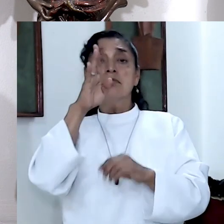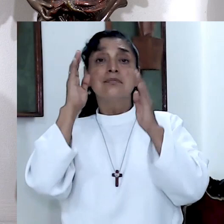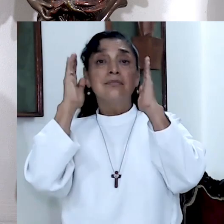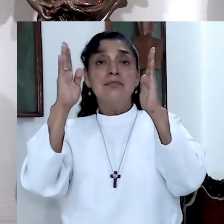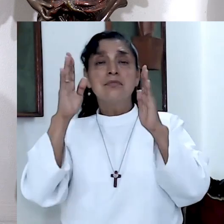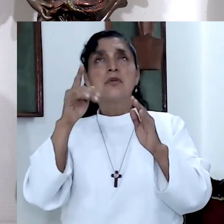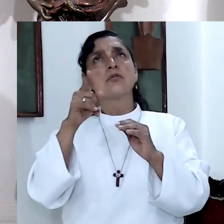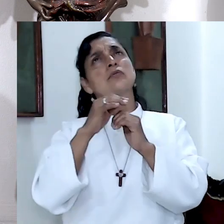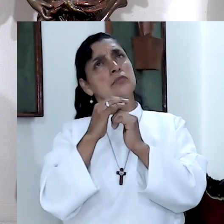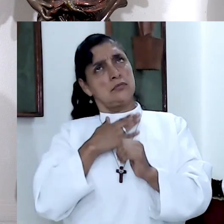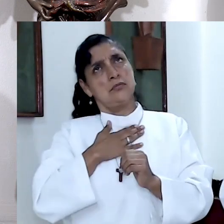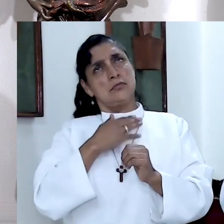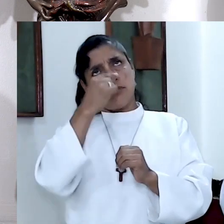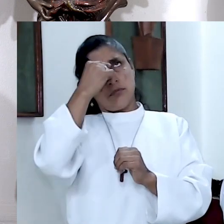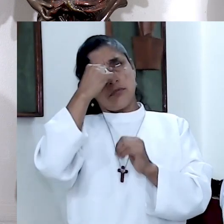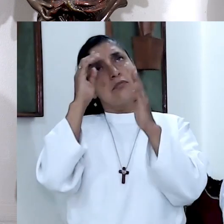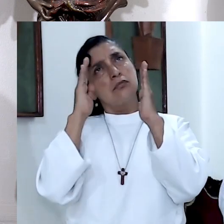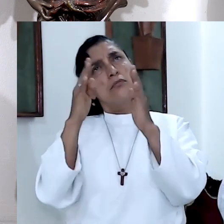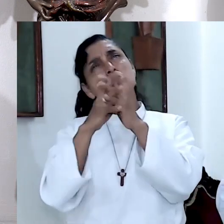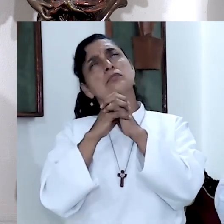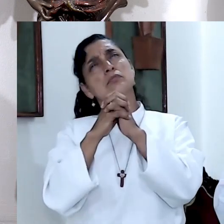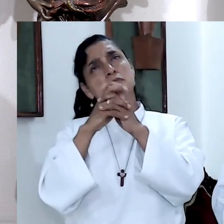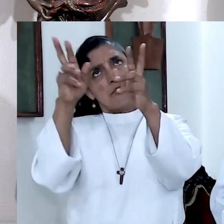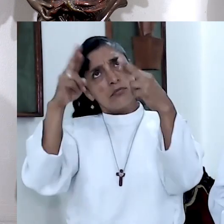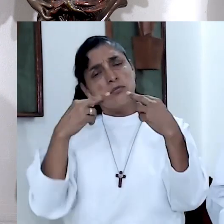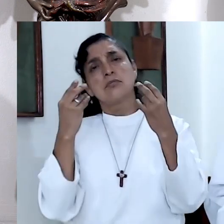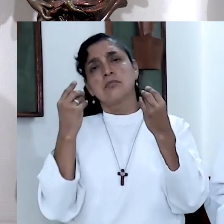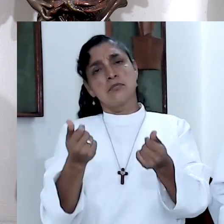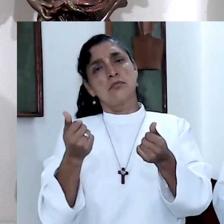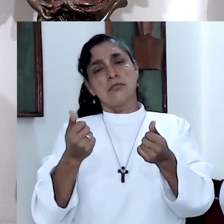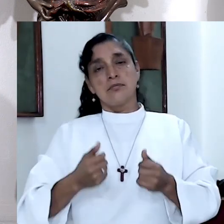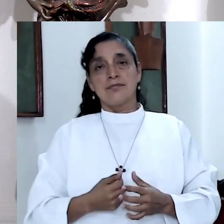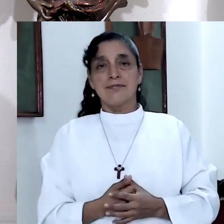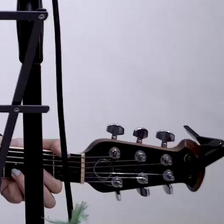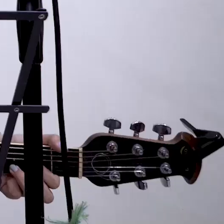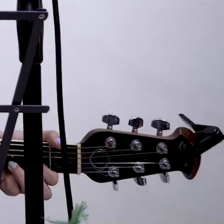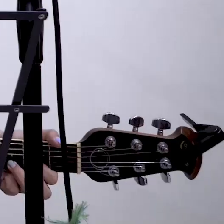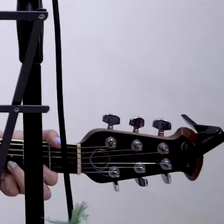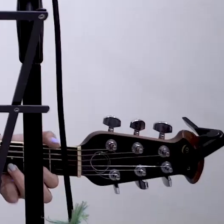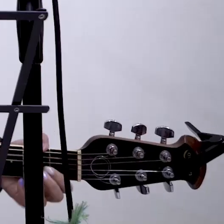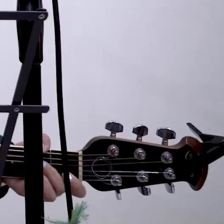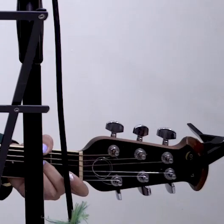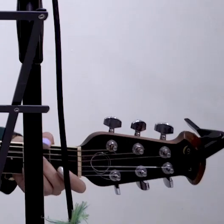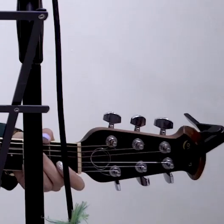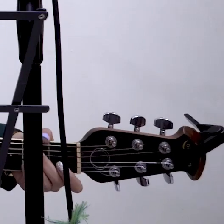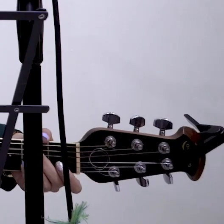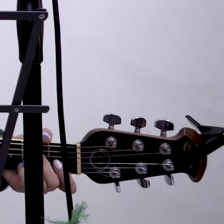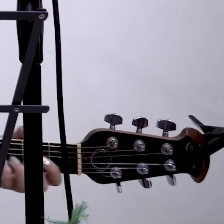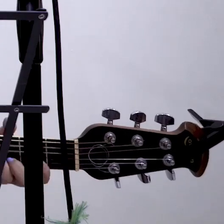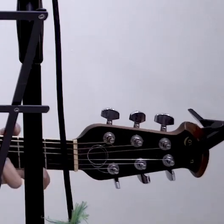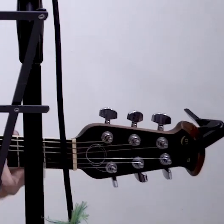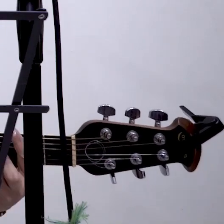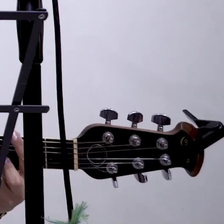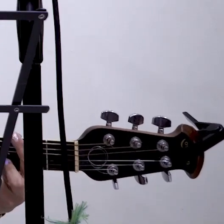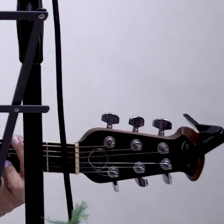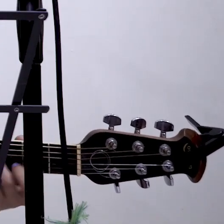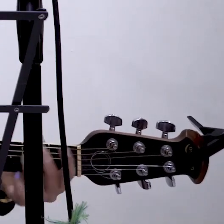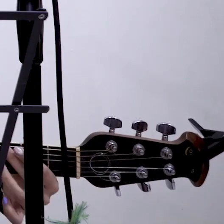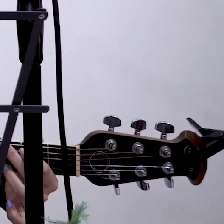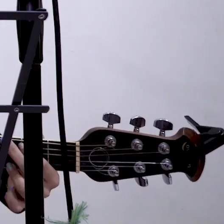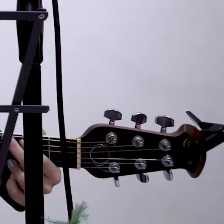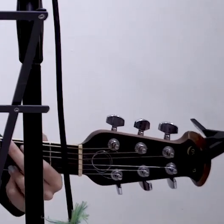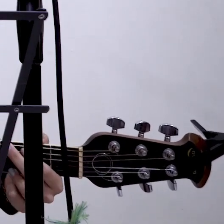oración y a mi súplica da respuesta pronta. Tú, Señor, eres bueno.